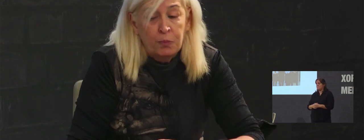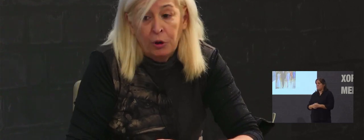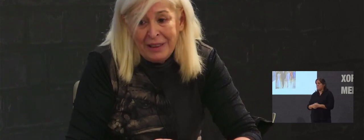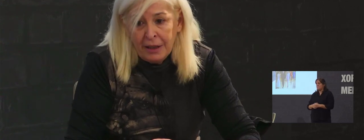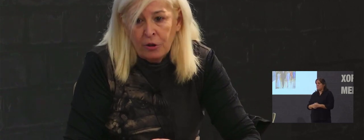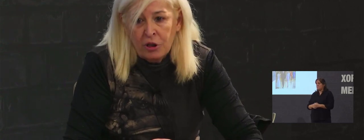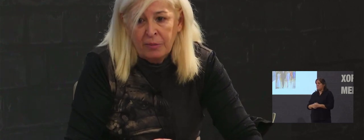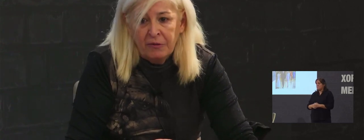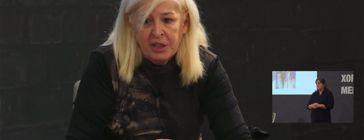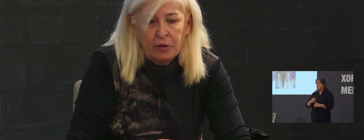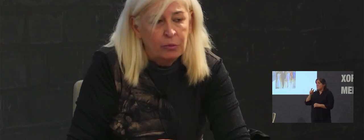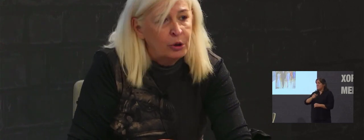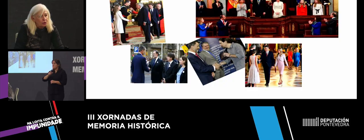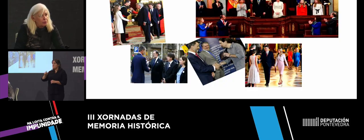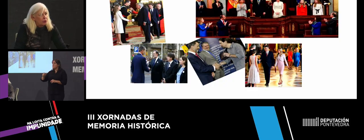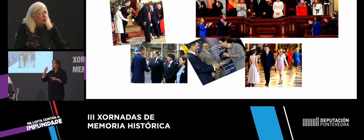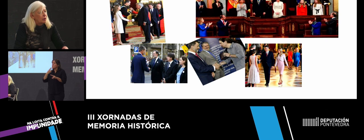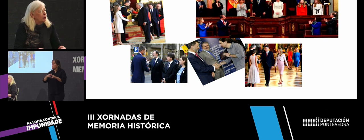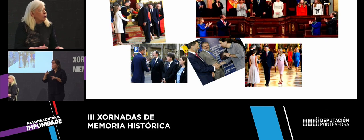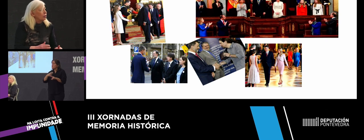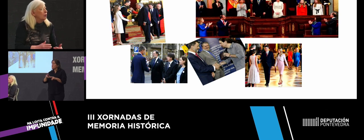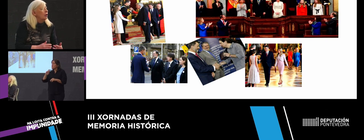Os políticos tamén fixen moito